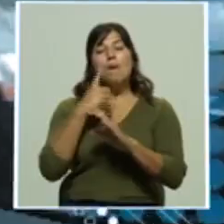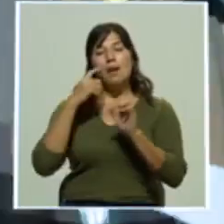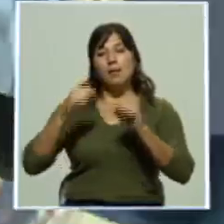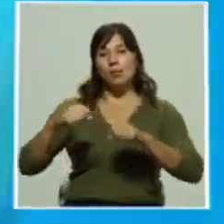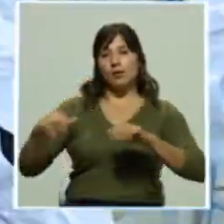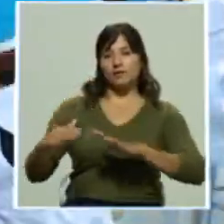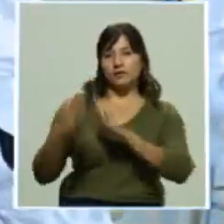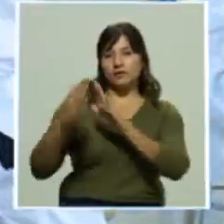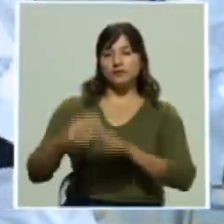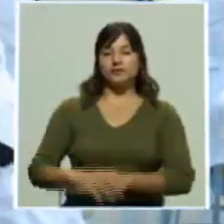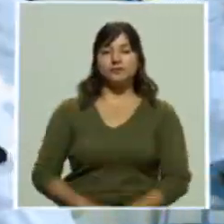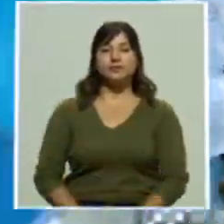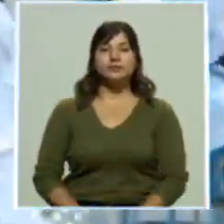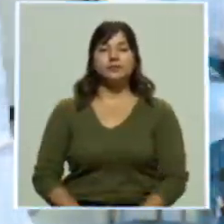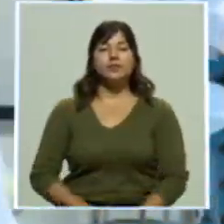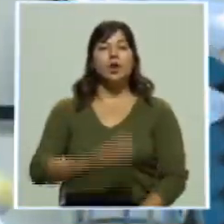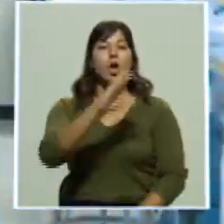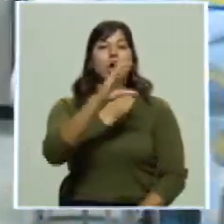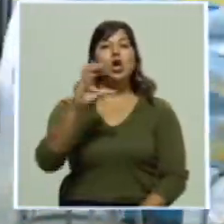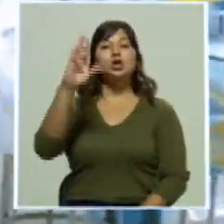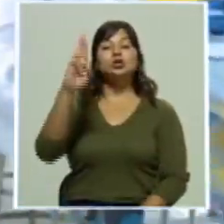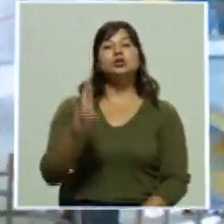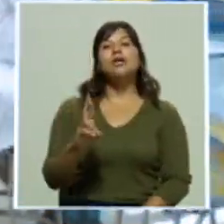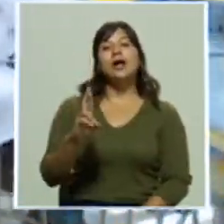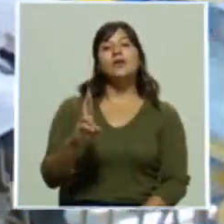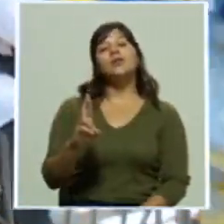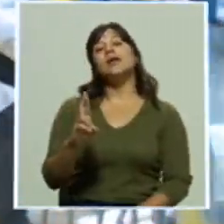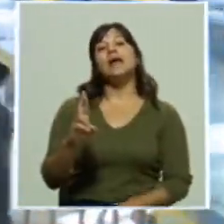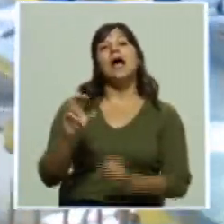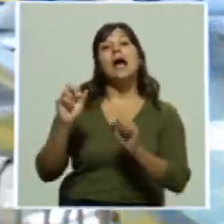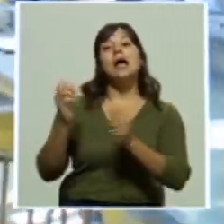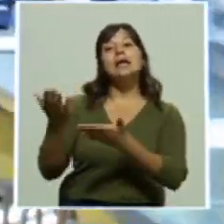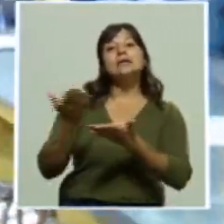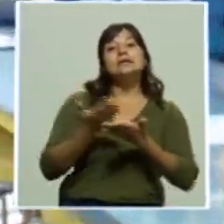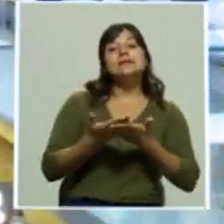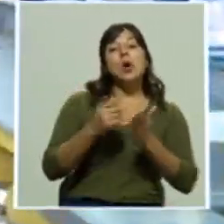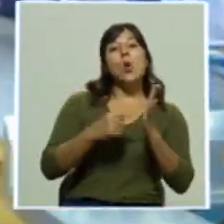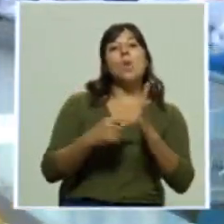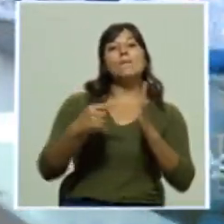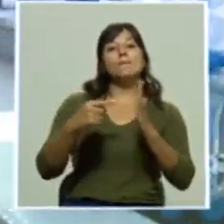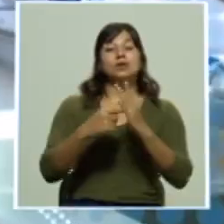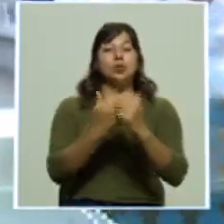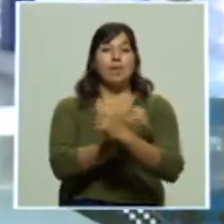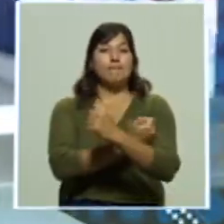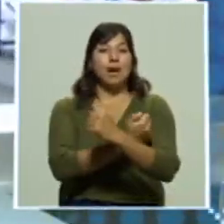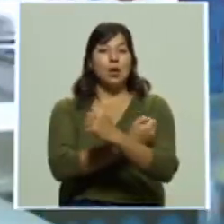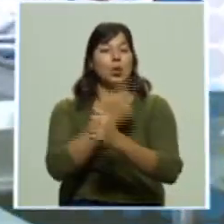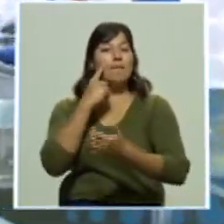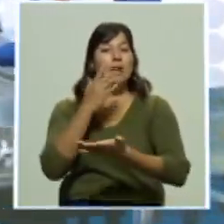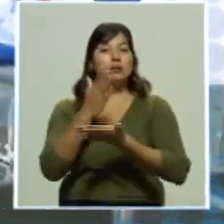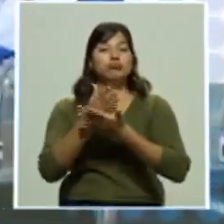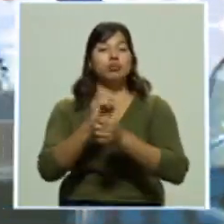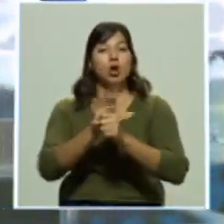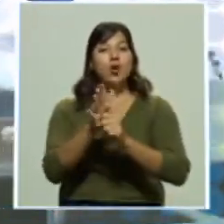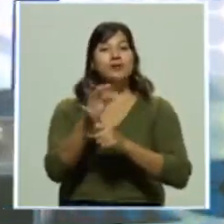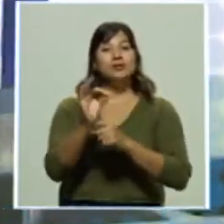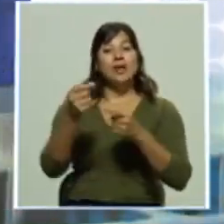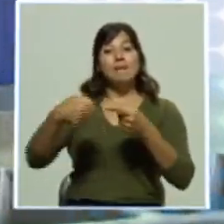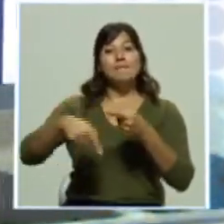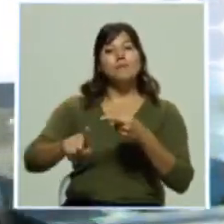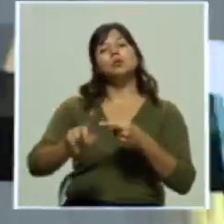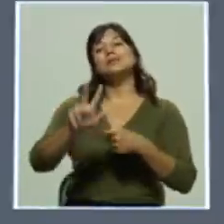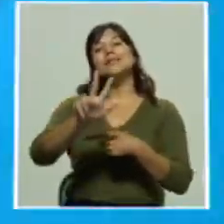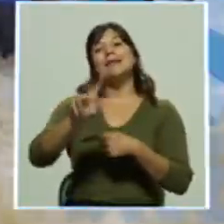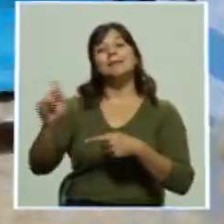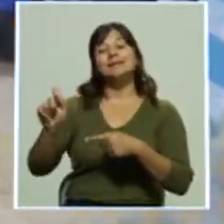eventualidad. Costa Rica contará con 1 millón de dosis de la vacuna contra el COVID-19 en el primer trimestre del